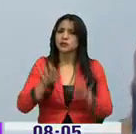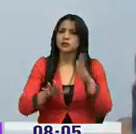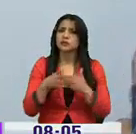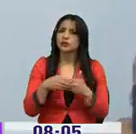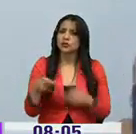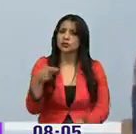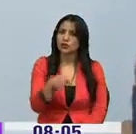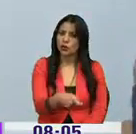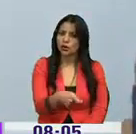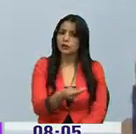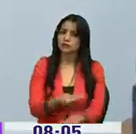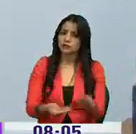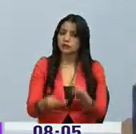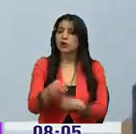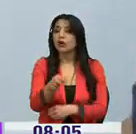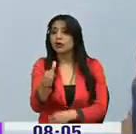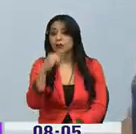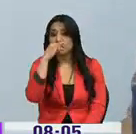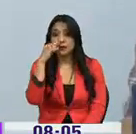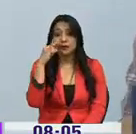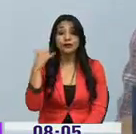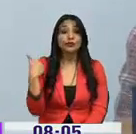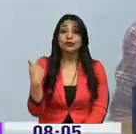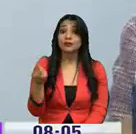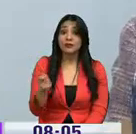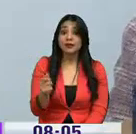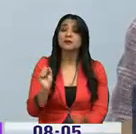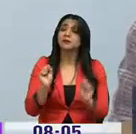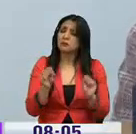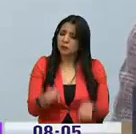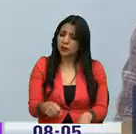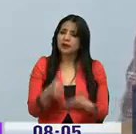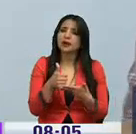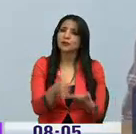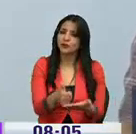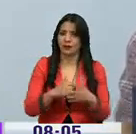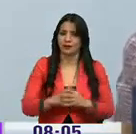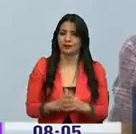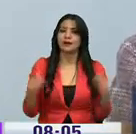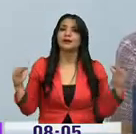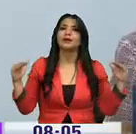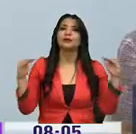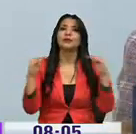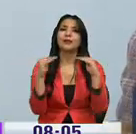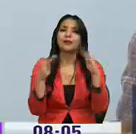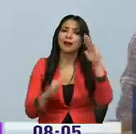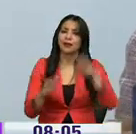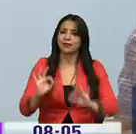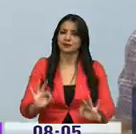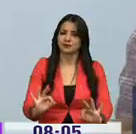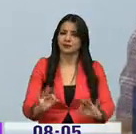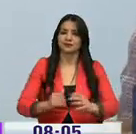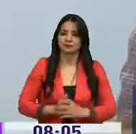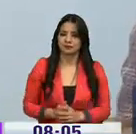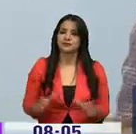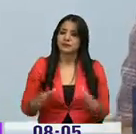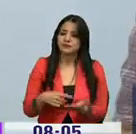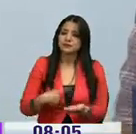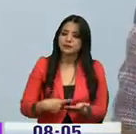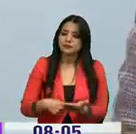para subvencionar a otros niños que no tienen esa posibilidad. Eso se llama equidad, eso se llama justicia y habría que